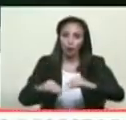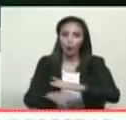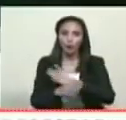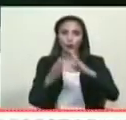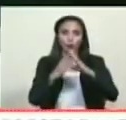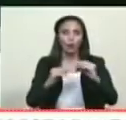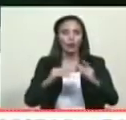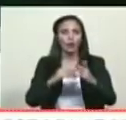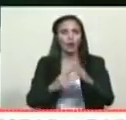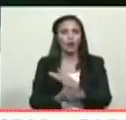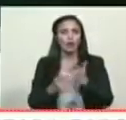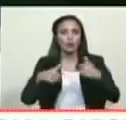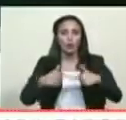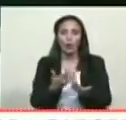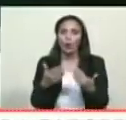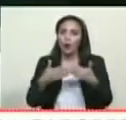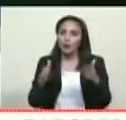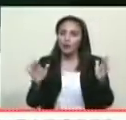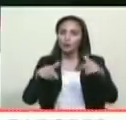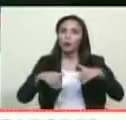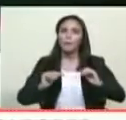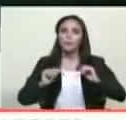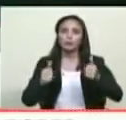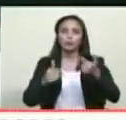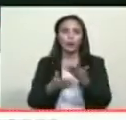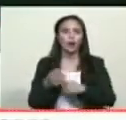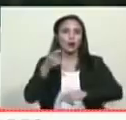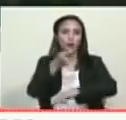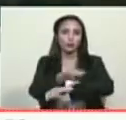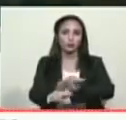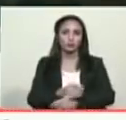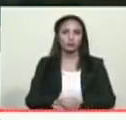Bolivarianos. Declaro abierto este acto.